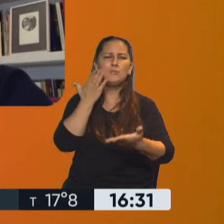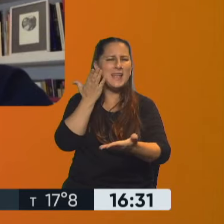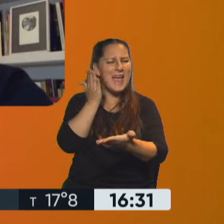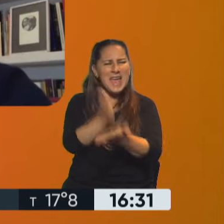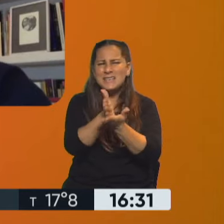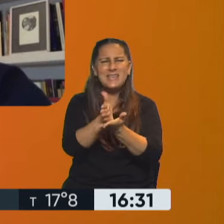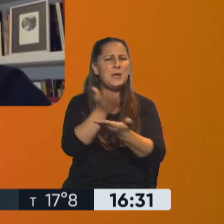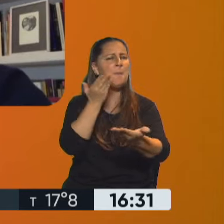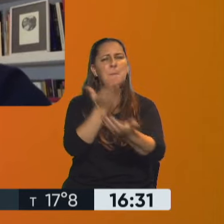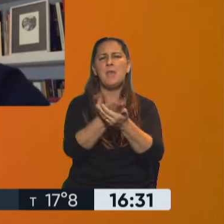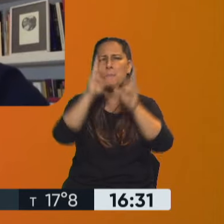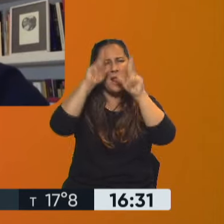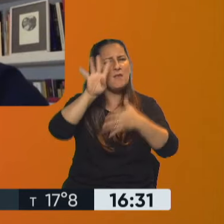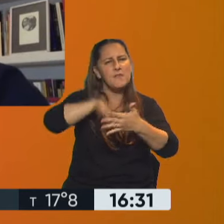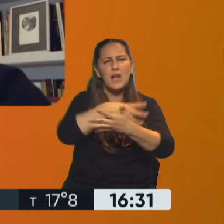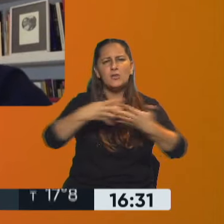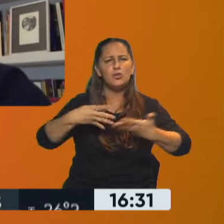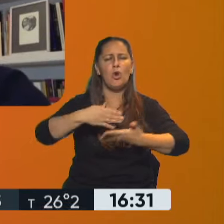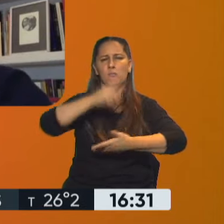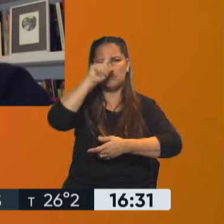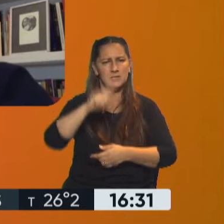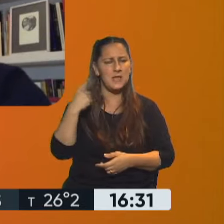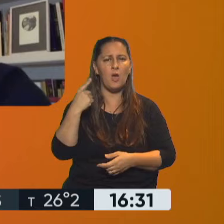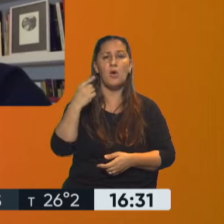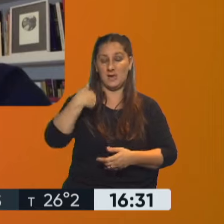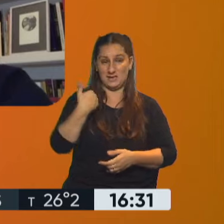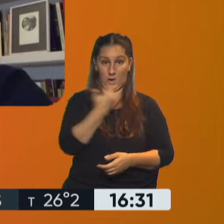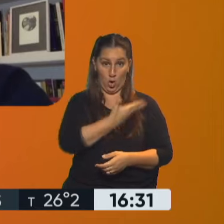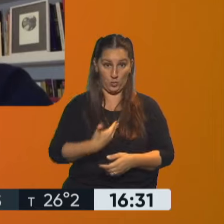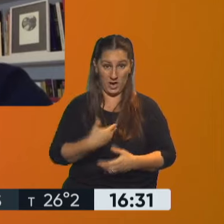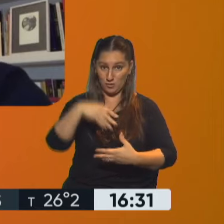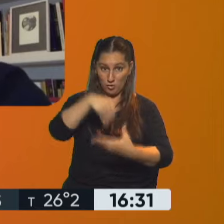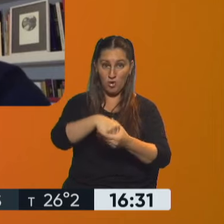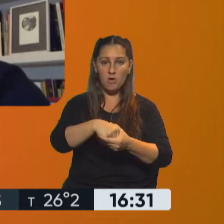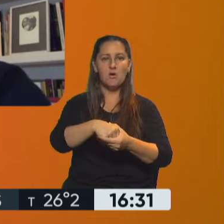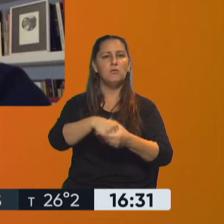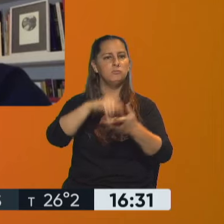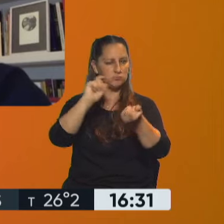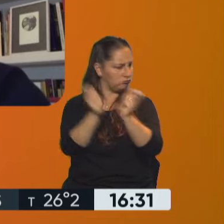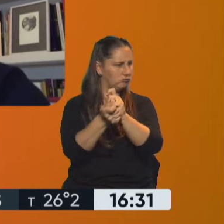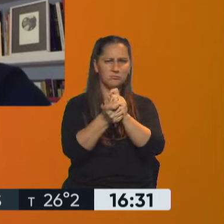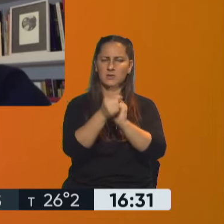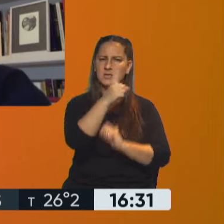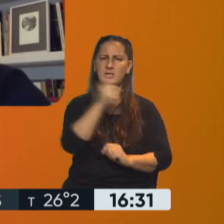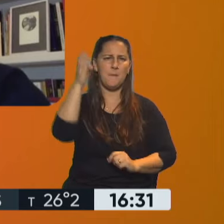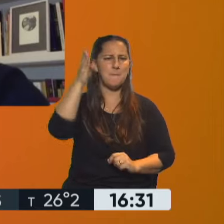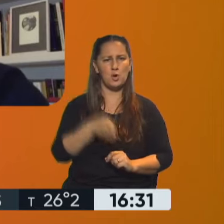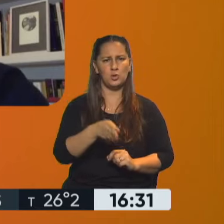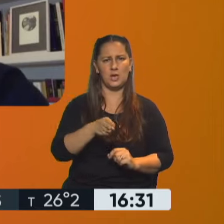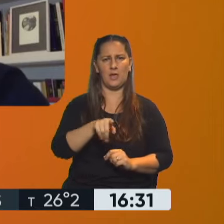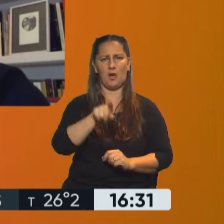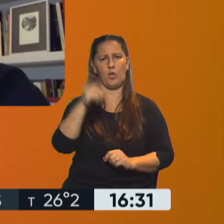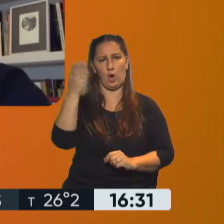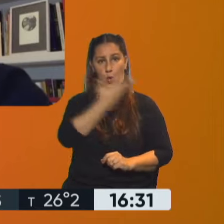públicas consistentes a lo largo del tiempo. Este gobierno, el que yo integro, cambió radicalmente respecto del gobierno